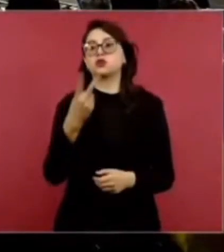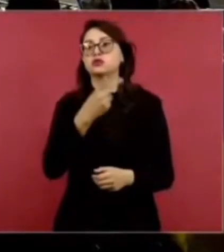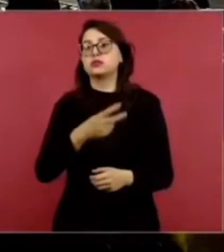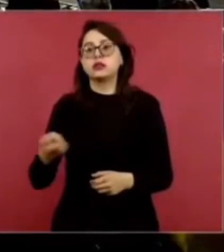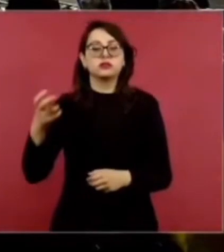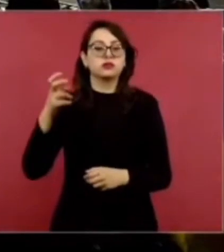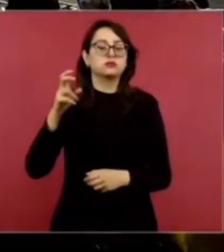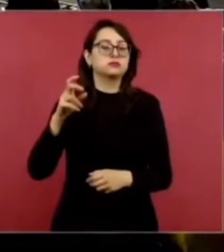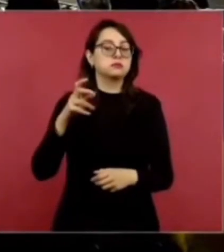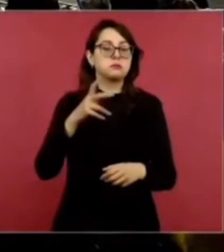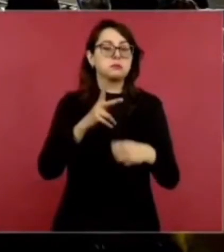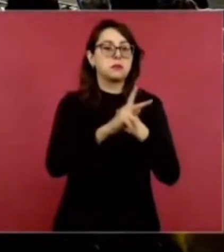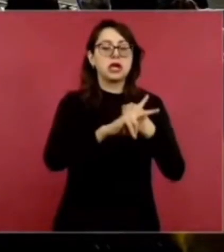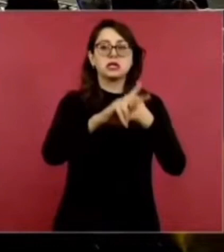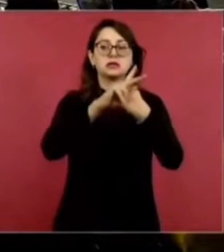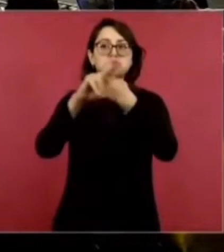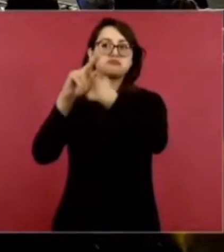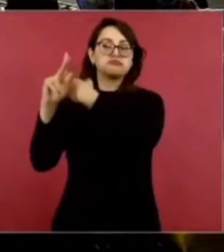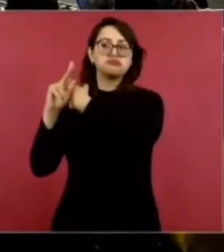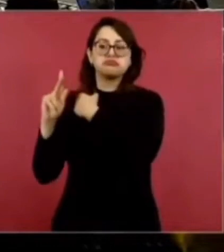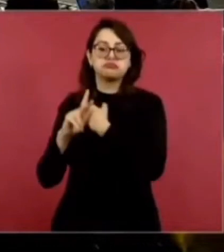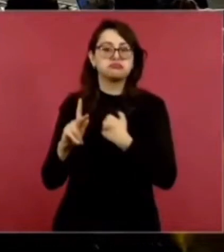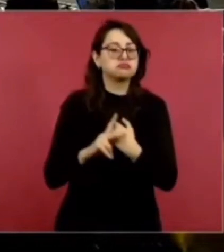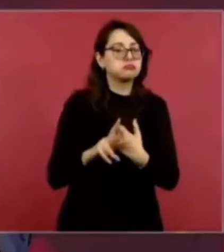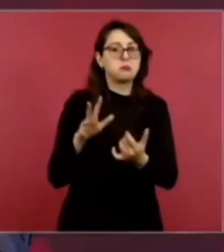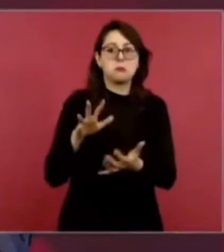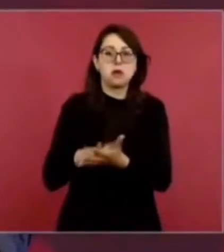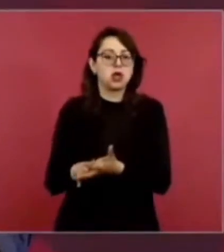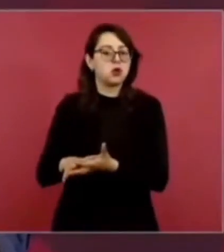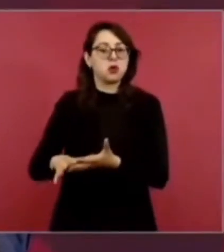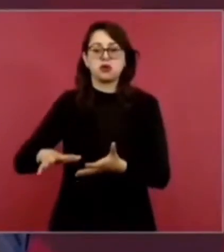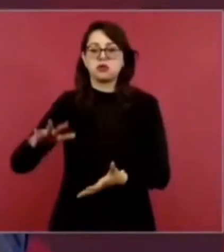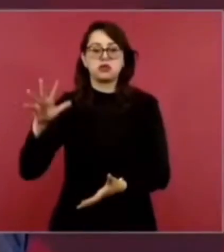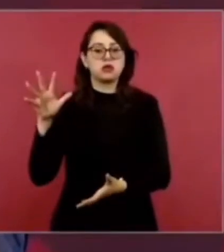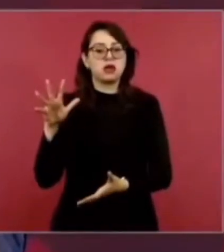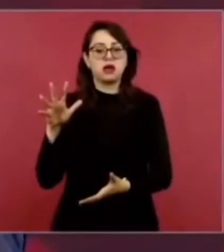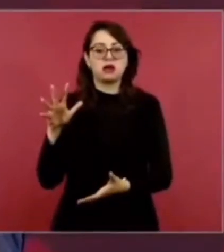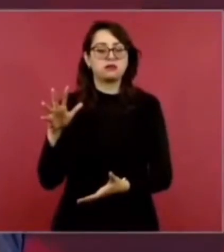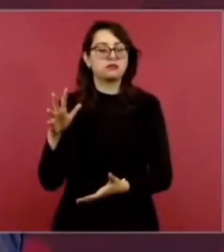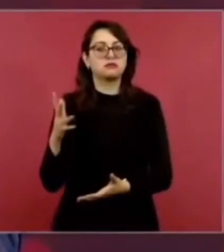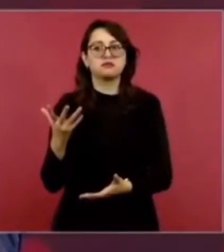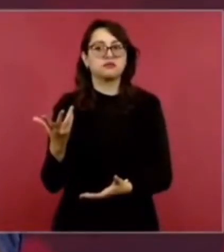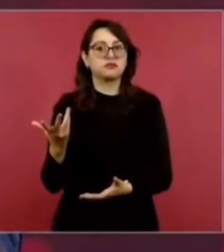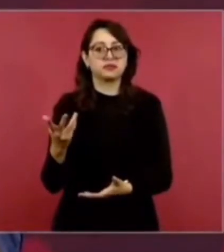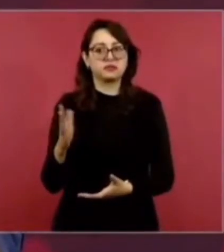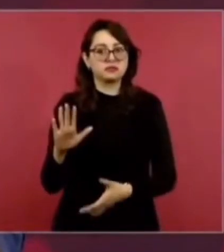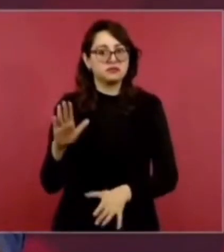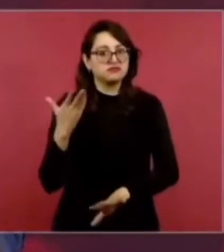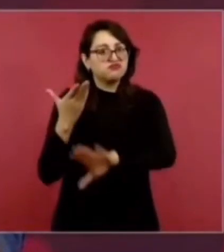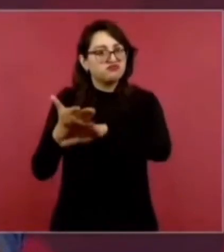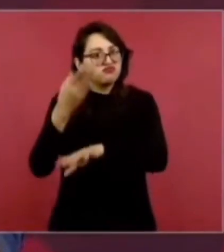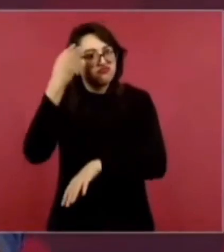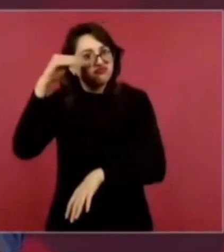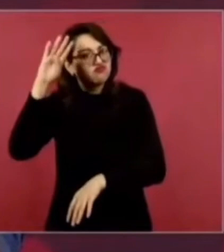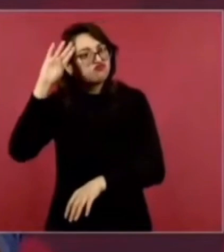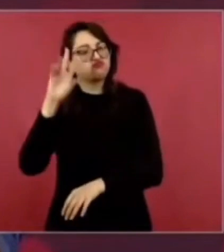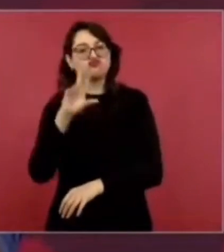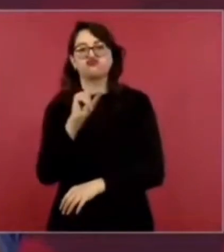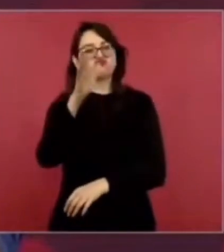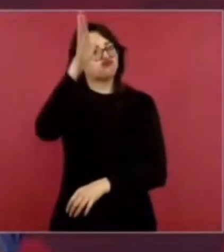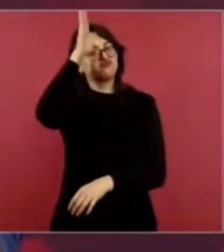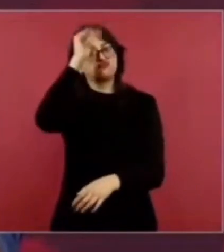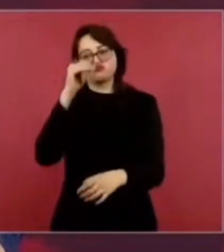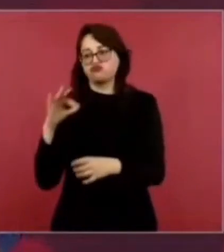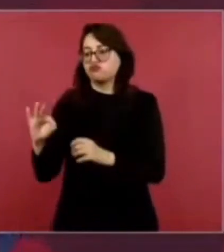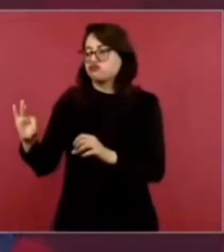casi todos los países del mundo, representados por sus gobiernos,